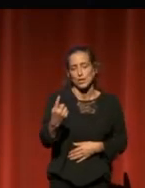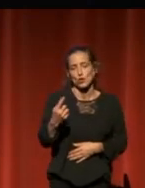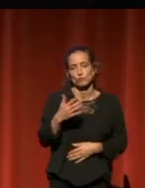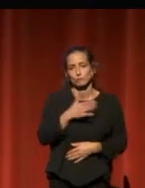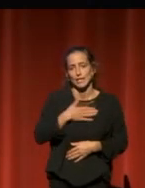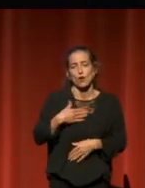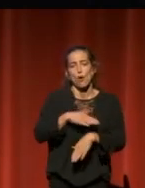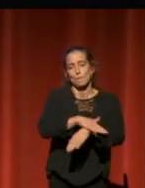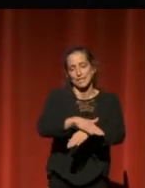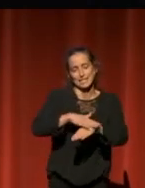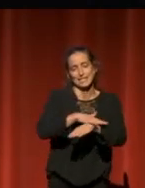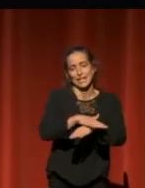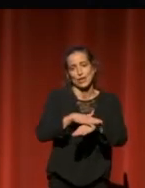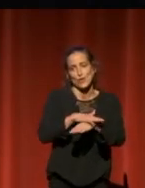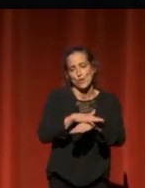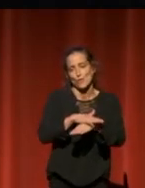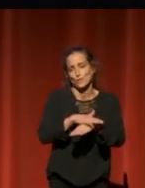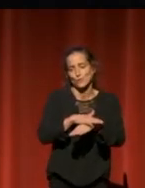Ministerio y